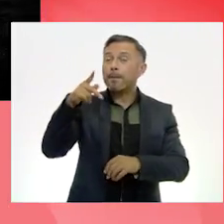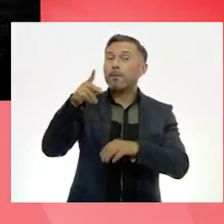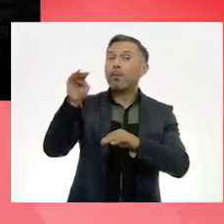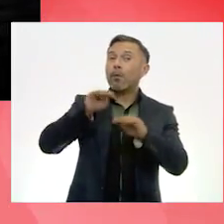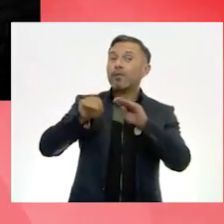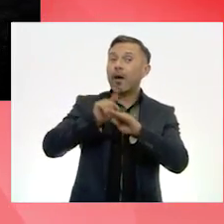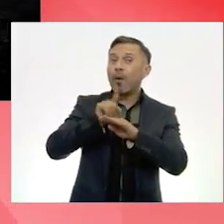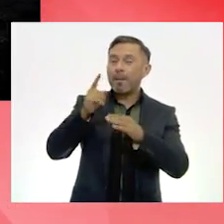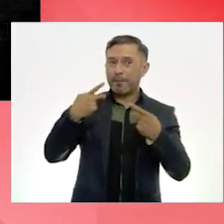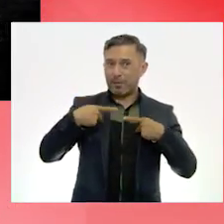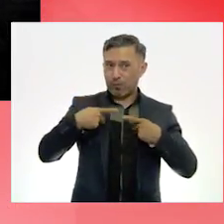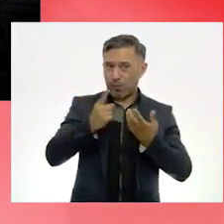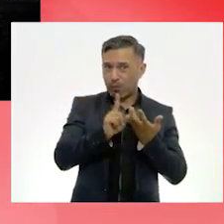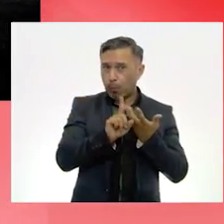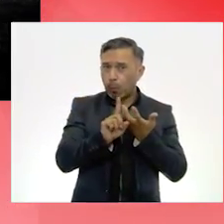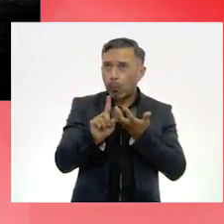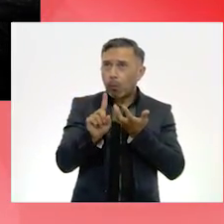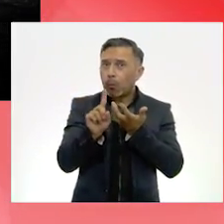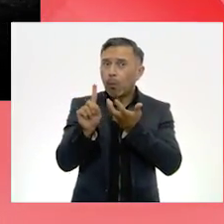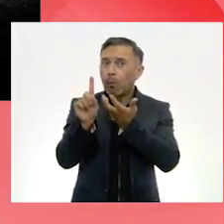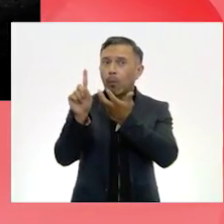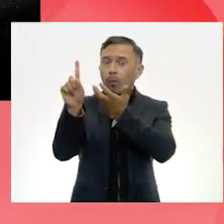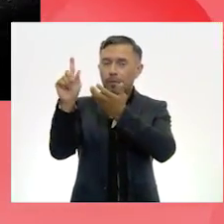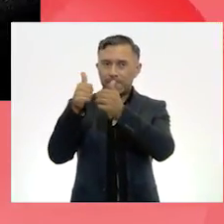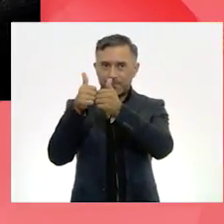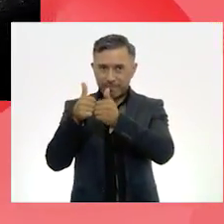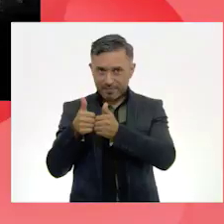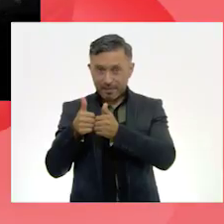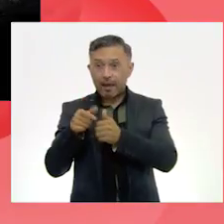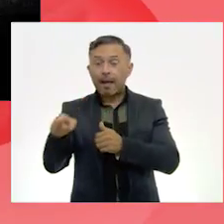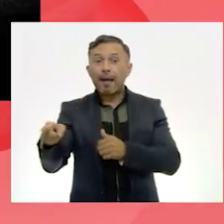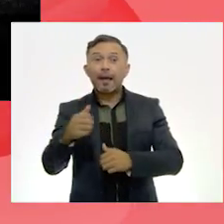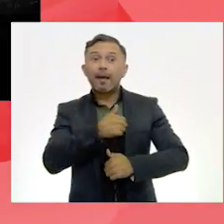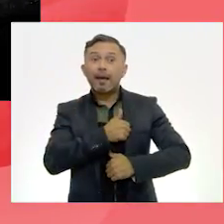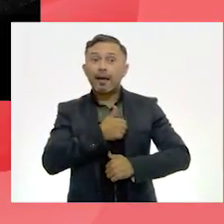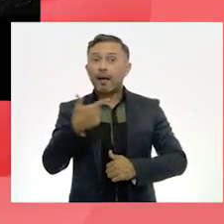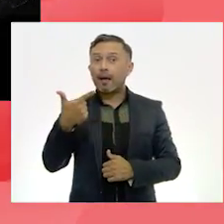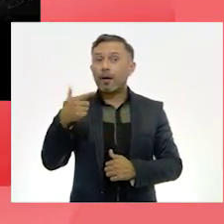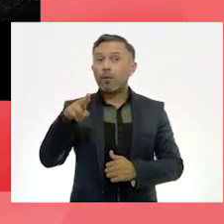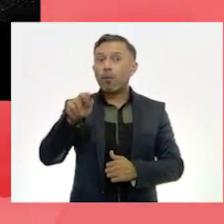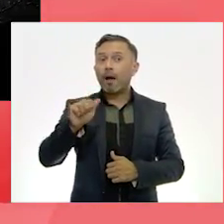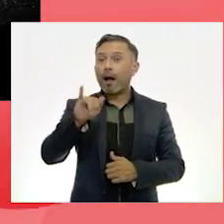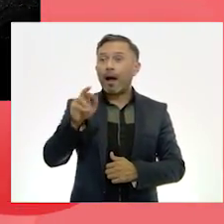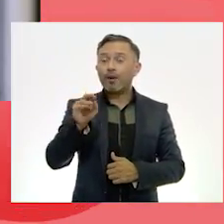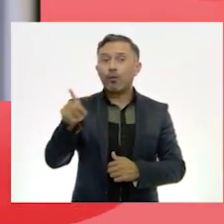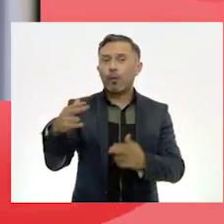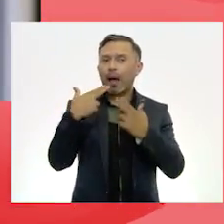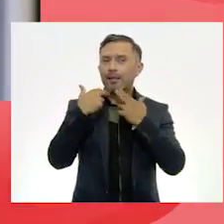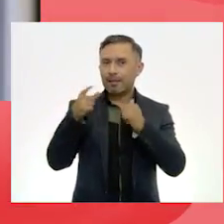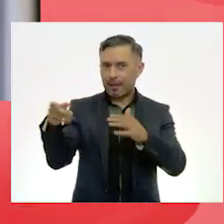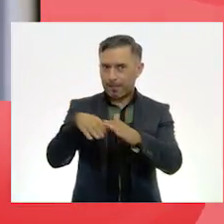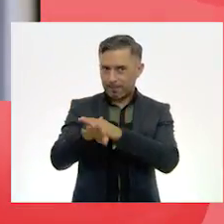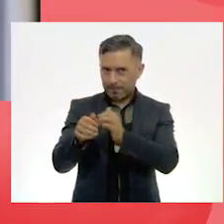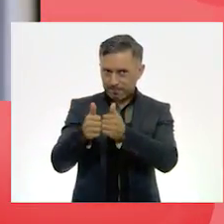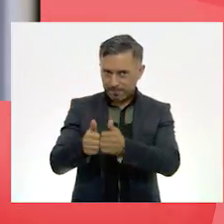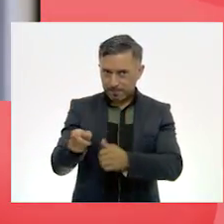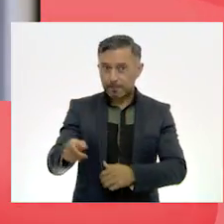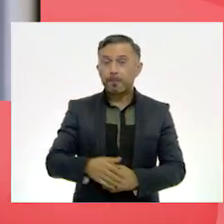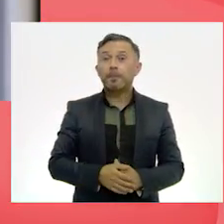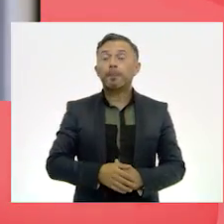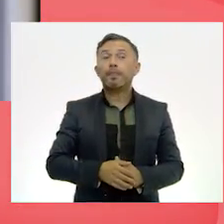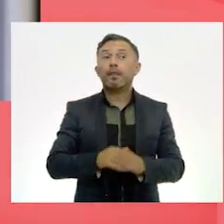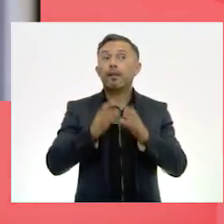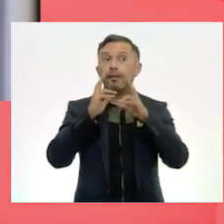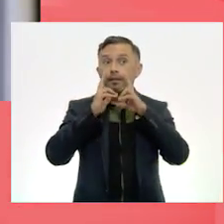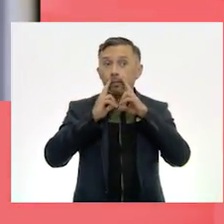y él se establece allá, mientras que Guajardo se encuentra más bien en la hacienda de Chinameca. Entonces, Emiliano